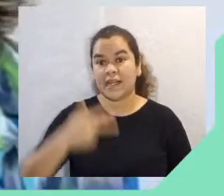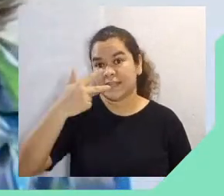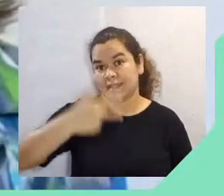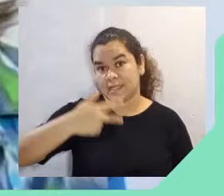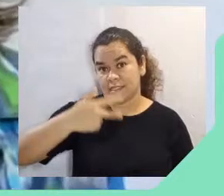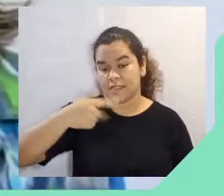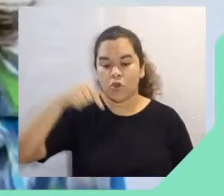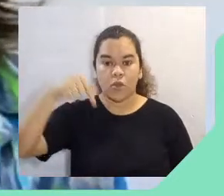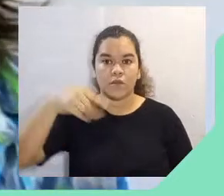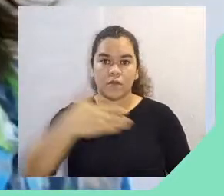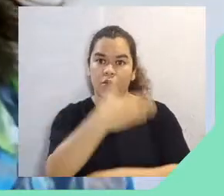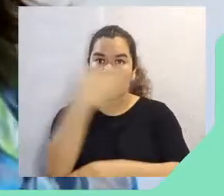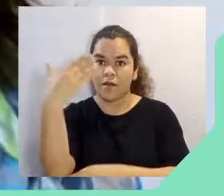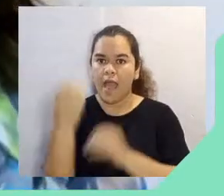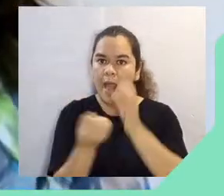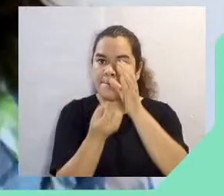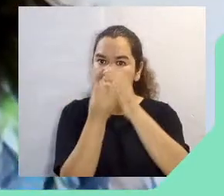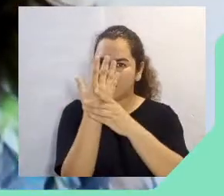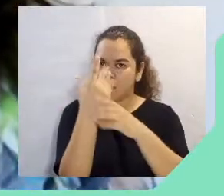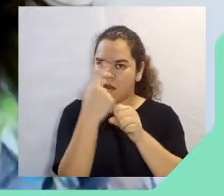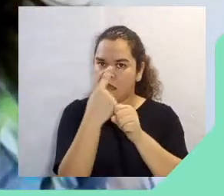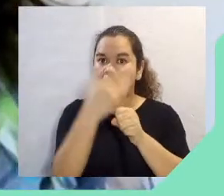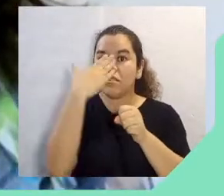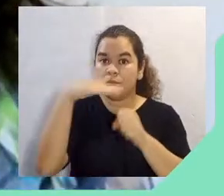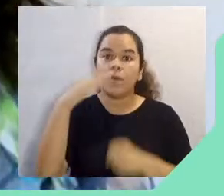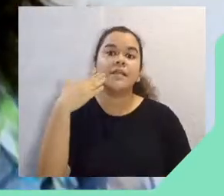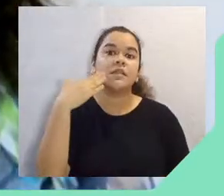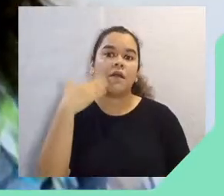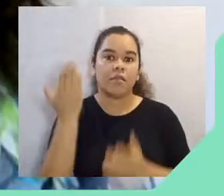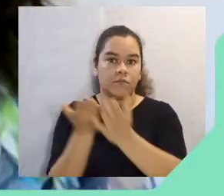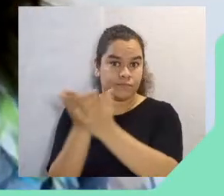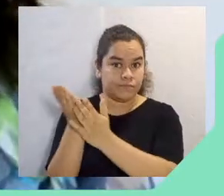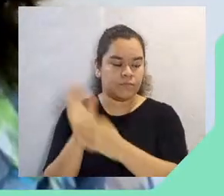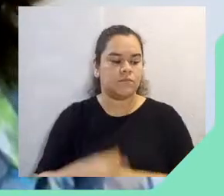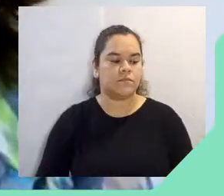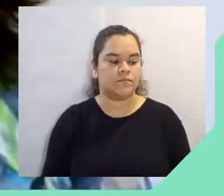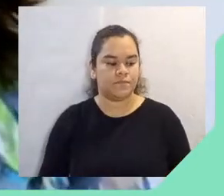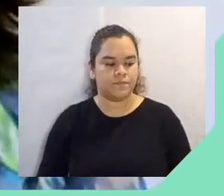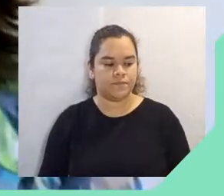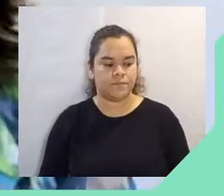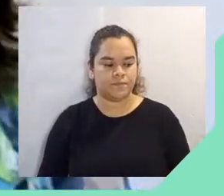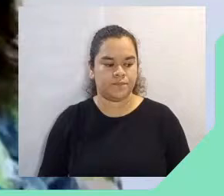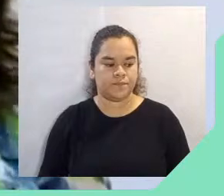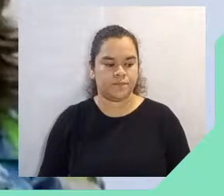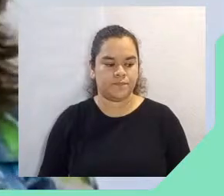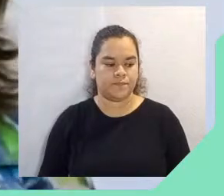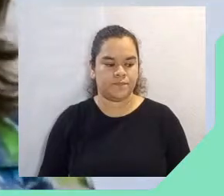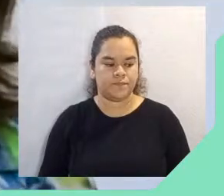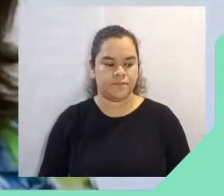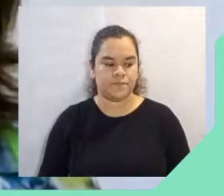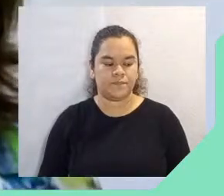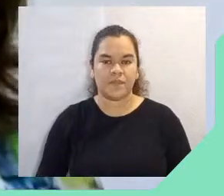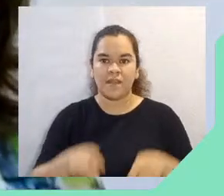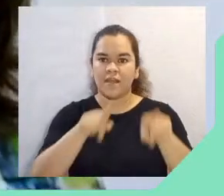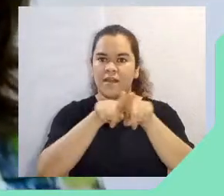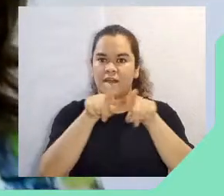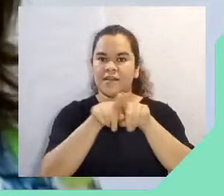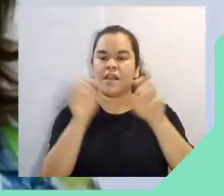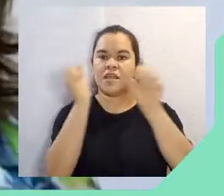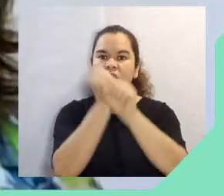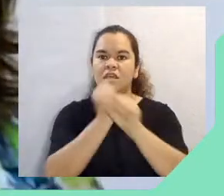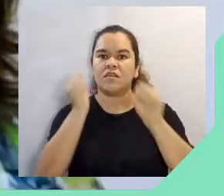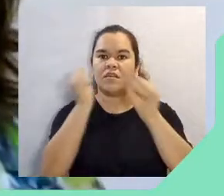les recordamos. En este caso, llega el turno de la carrera de Ingeniería